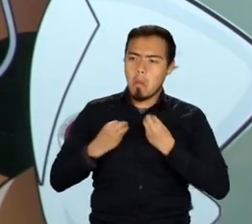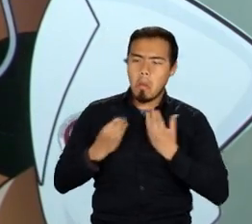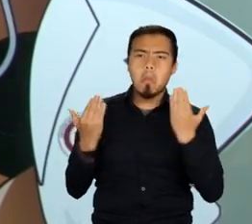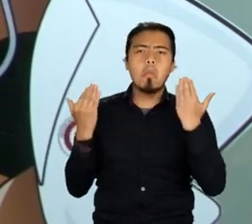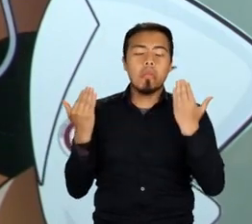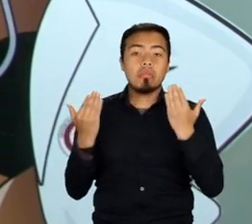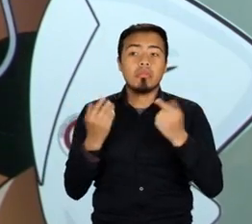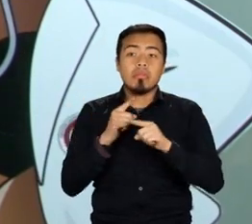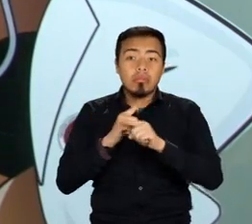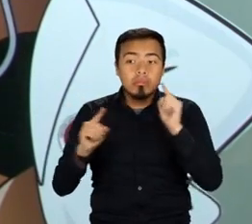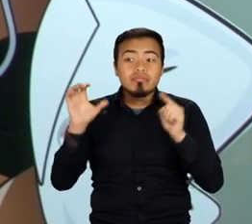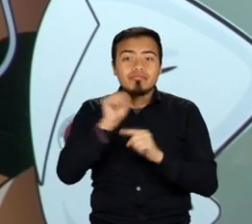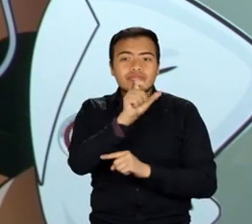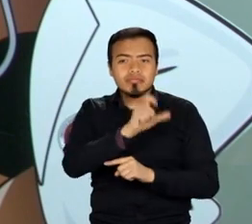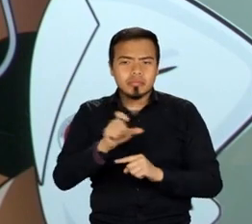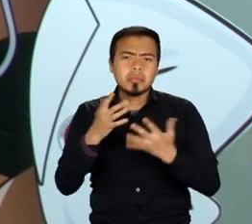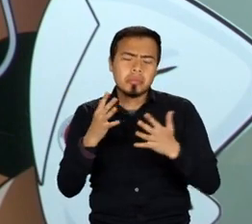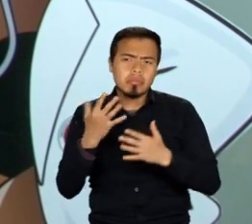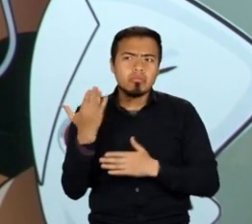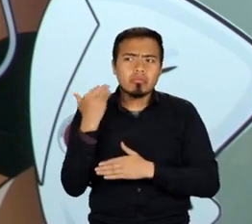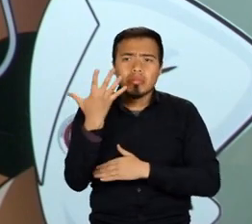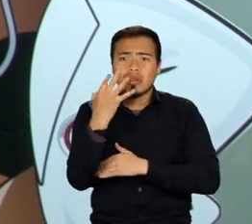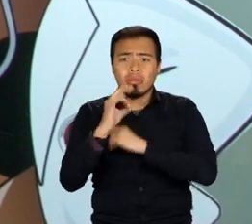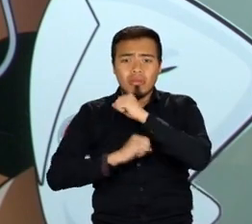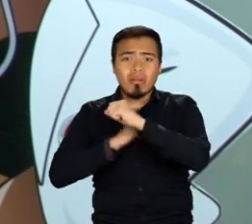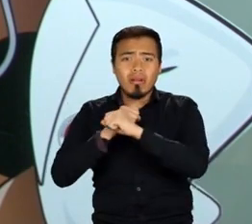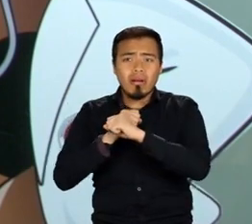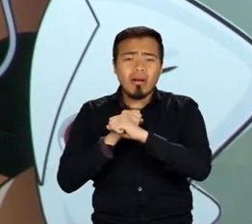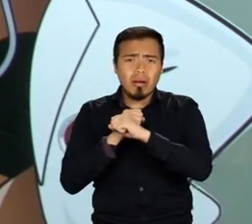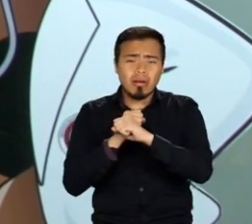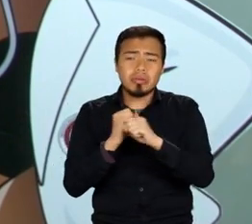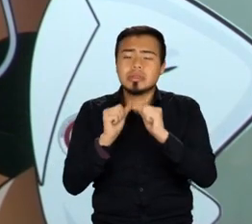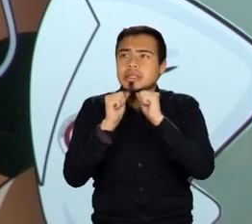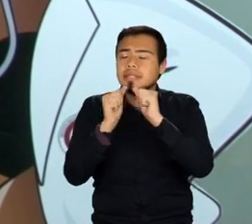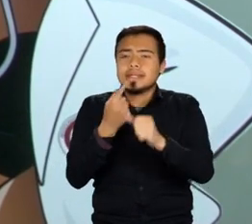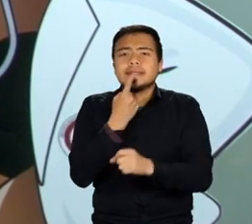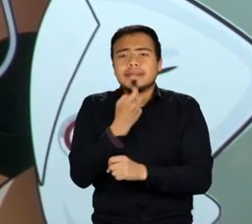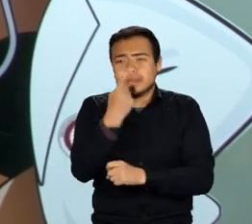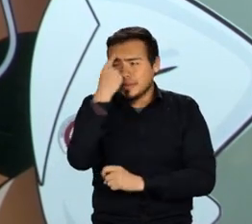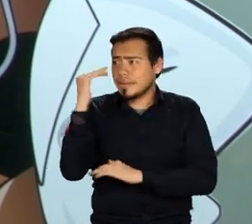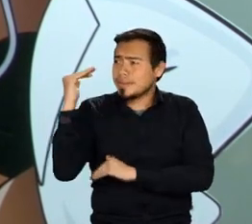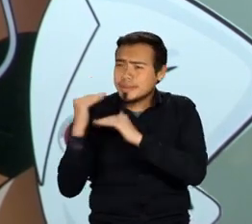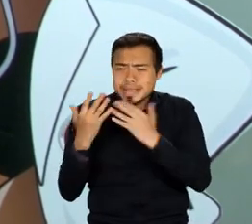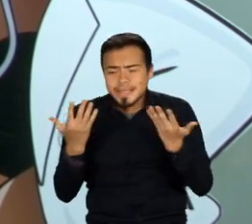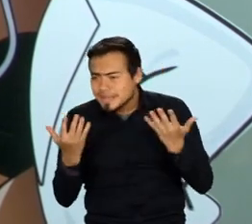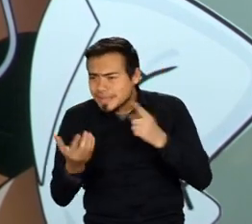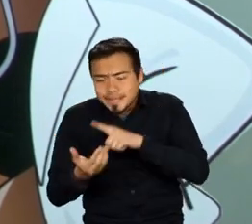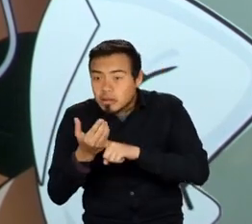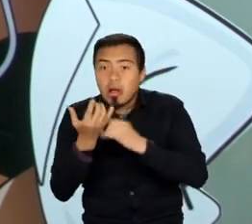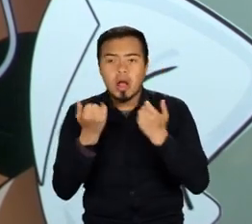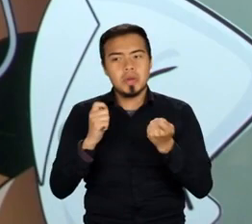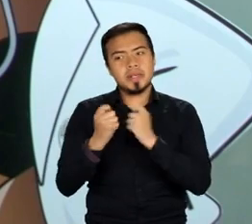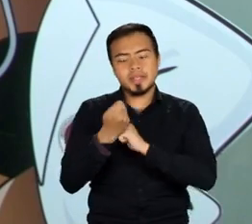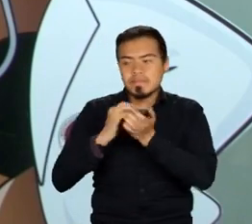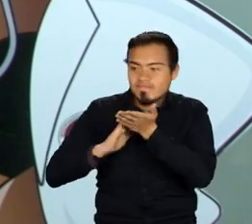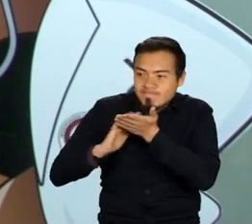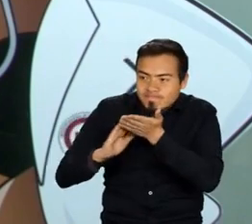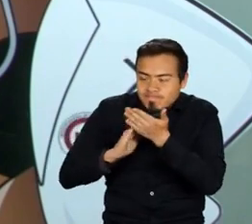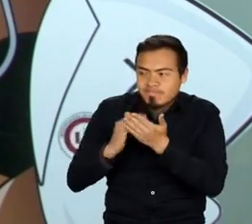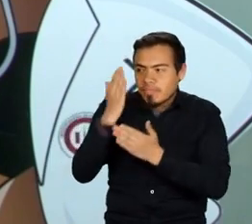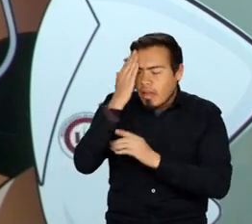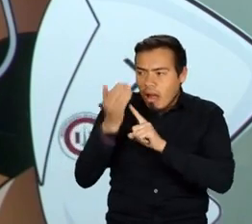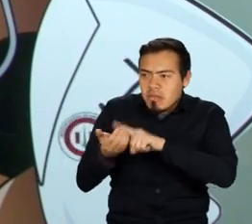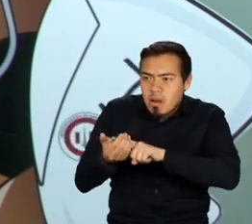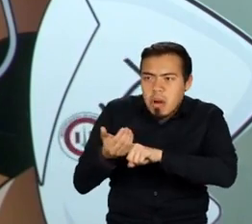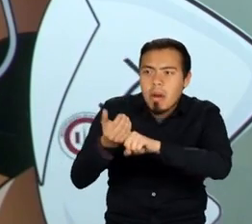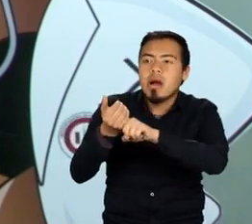de esto muy claro pues son las leucemias. Hace 50 años la sobrevida global era muy baja y hoy en día pues la sobrevida y el pronóstico de